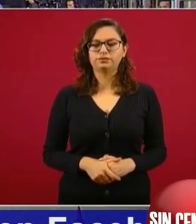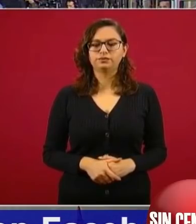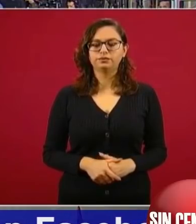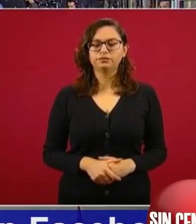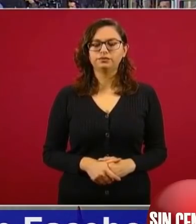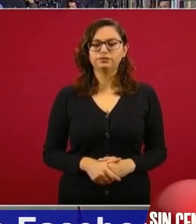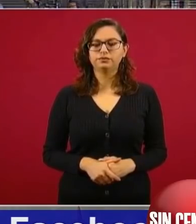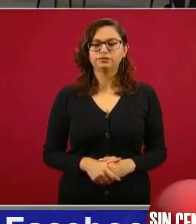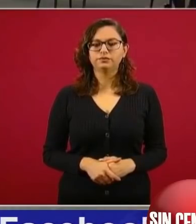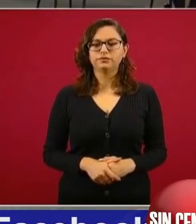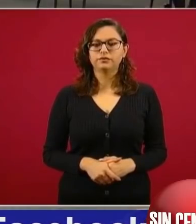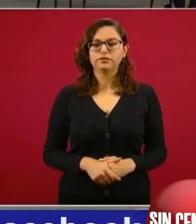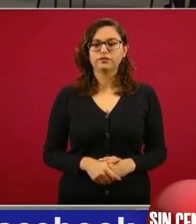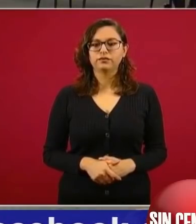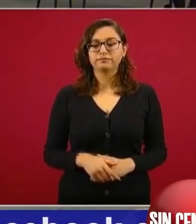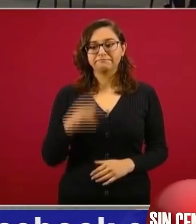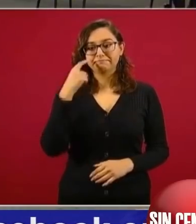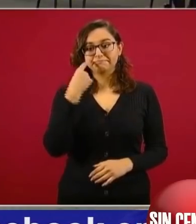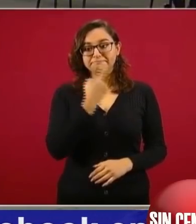Ocho columnas.